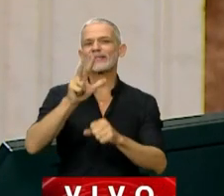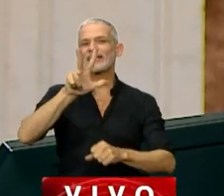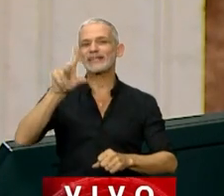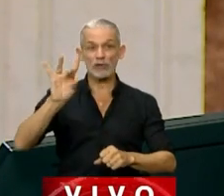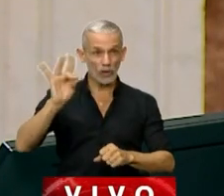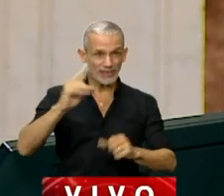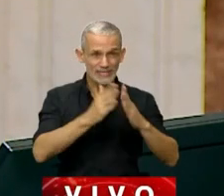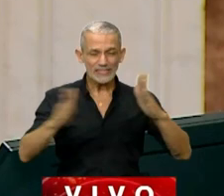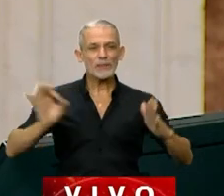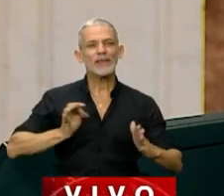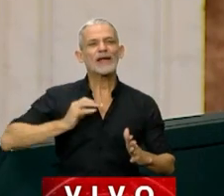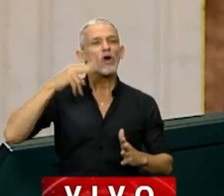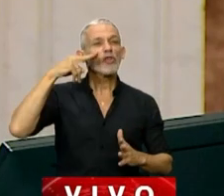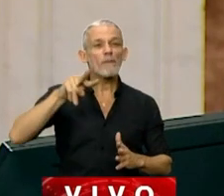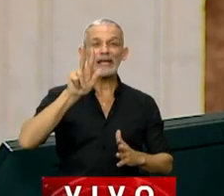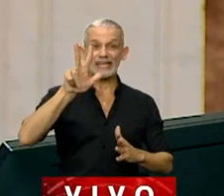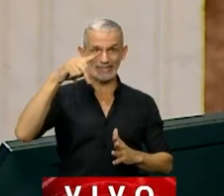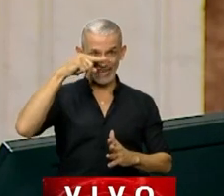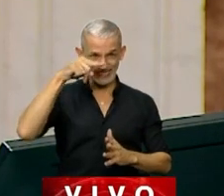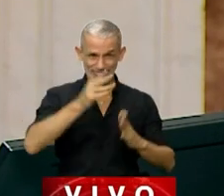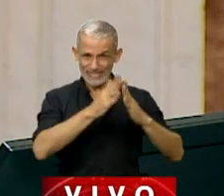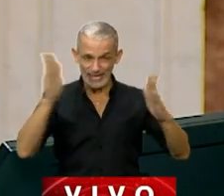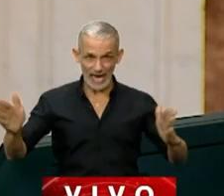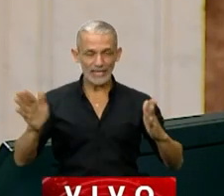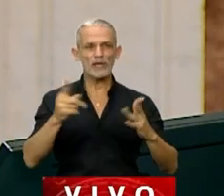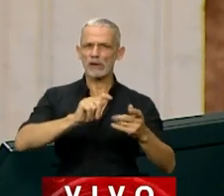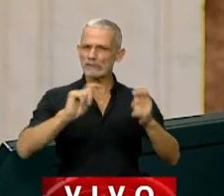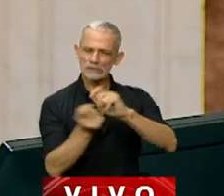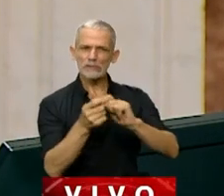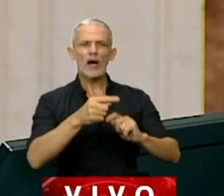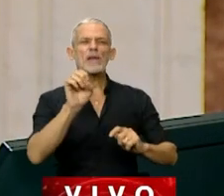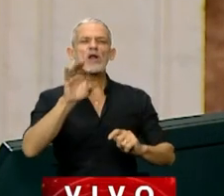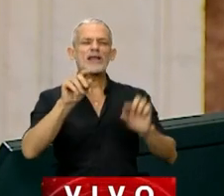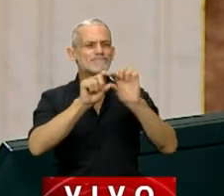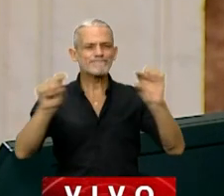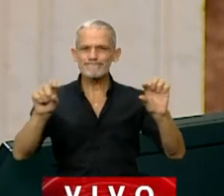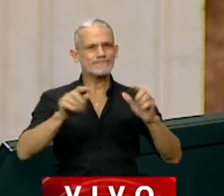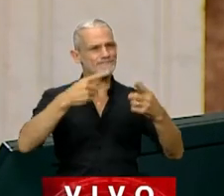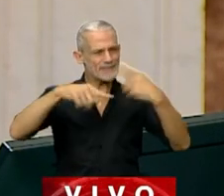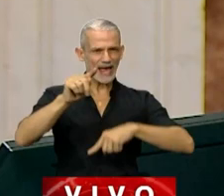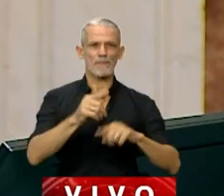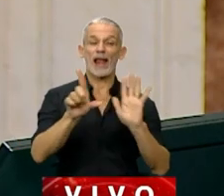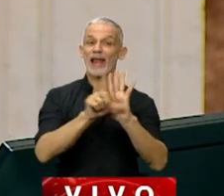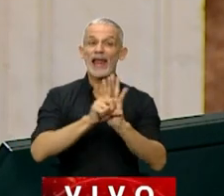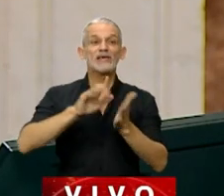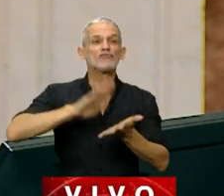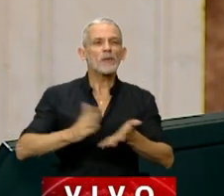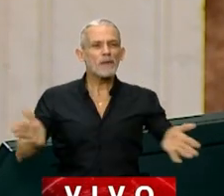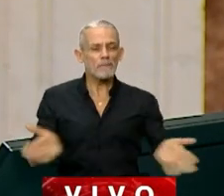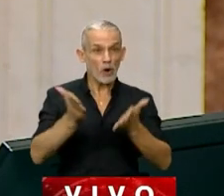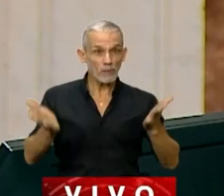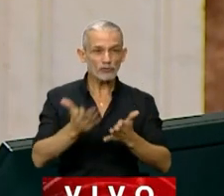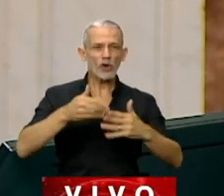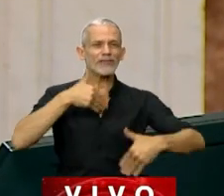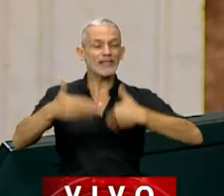31 de diciembre del 2037 y se sustituye su denominación por la Ley de